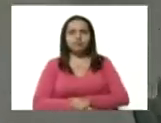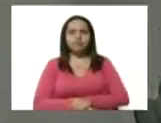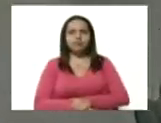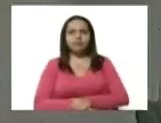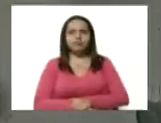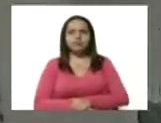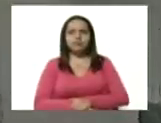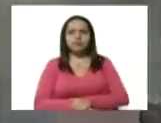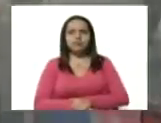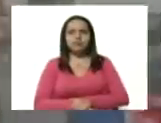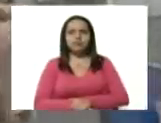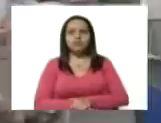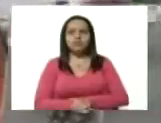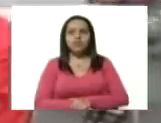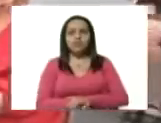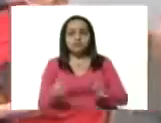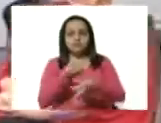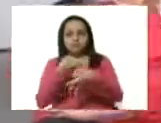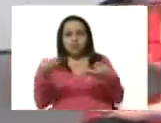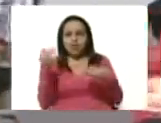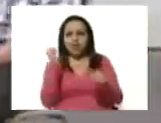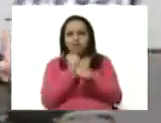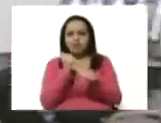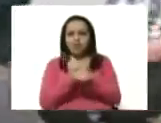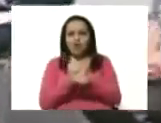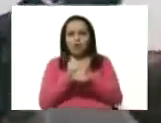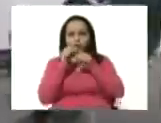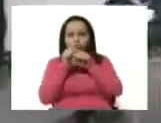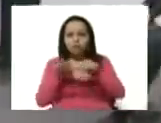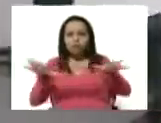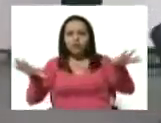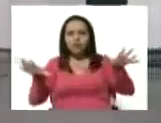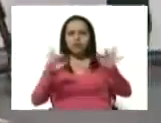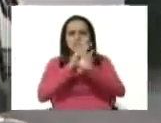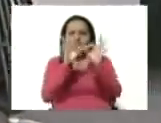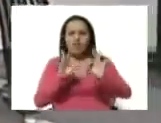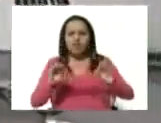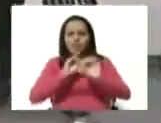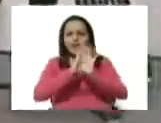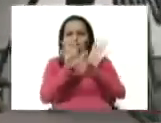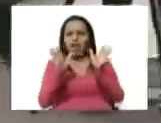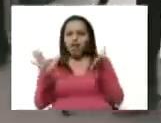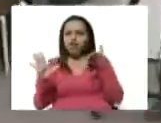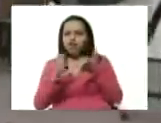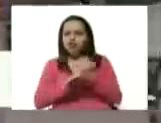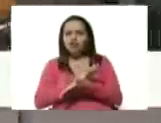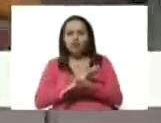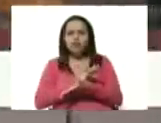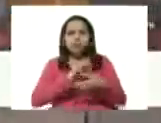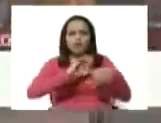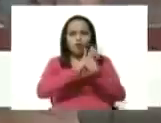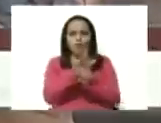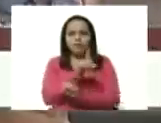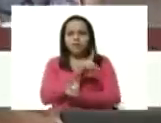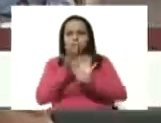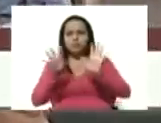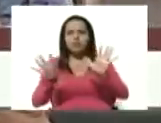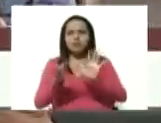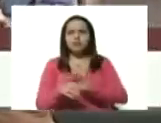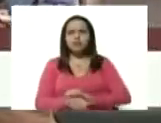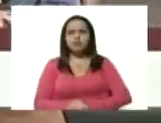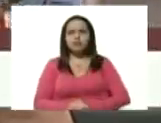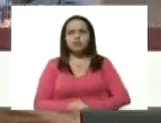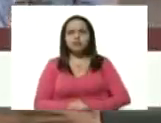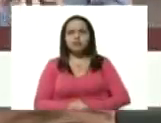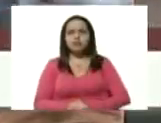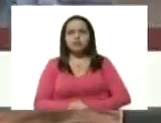infógrafo, por su excelente trabajo para difundir de manera didáctica todo sobre la pandemia del COVID-19